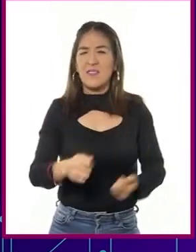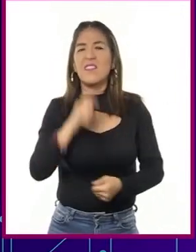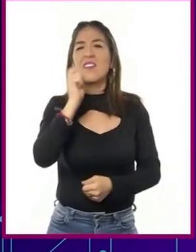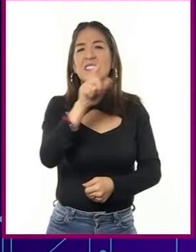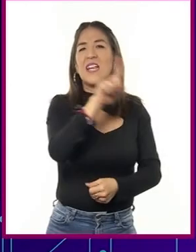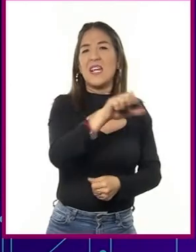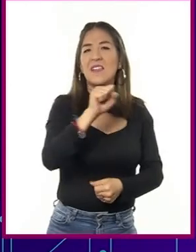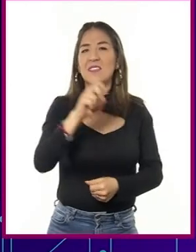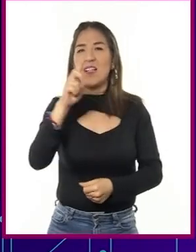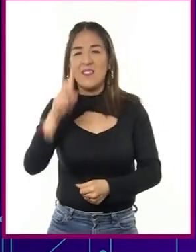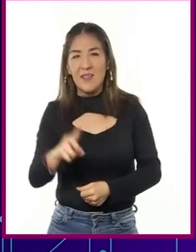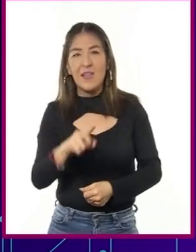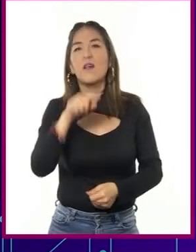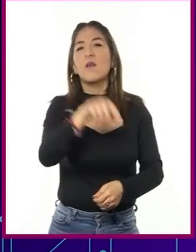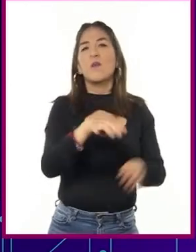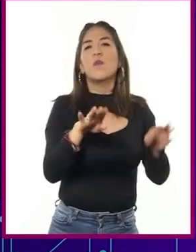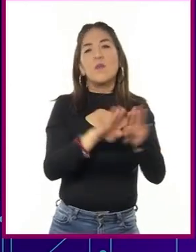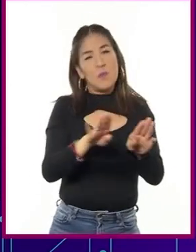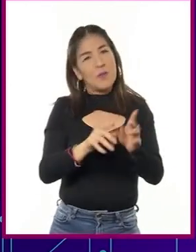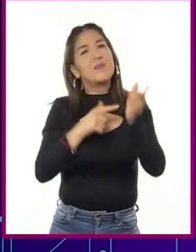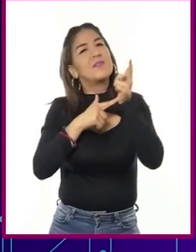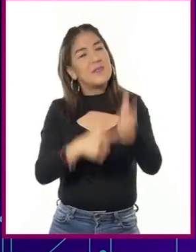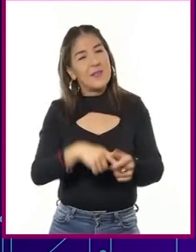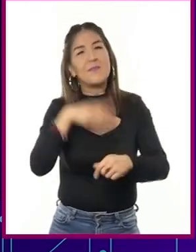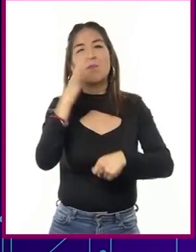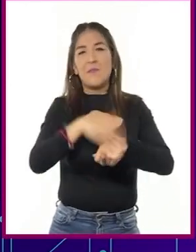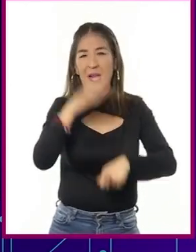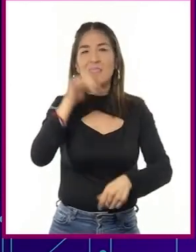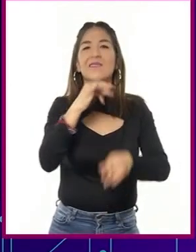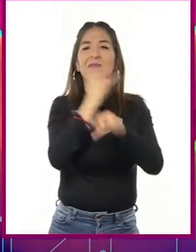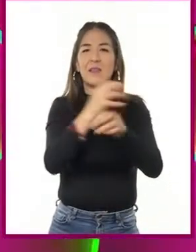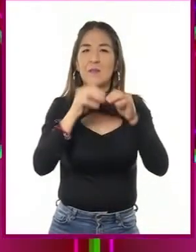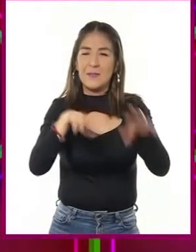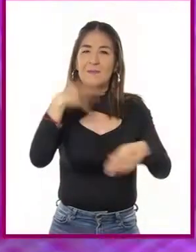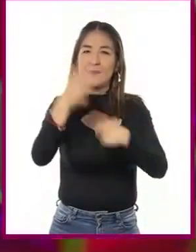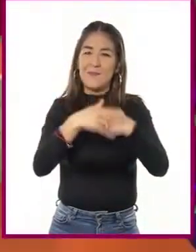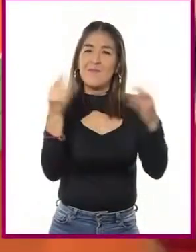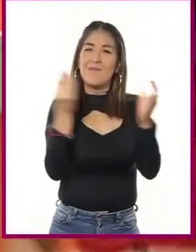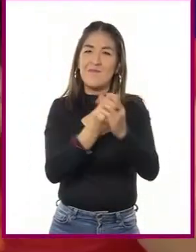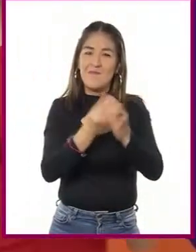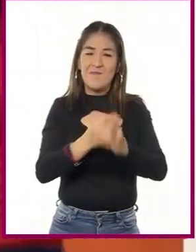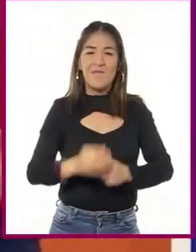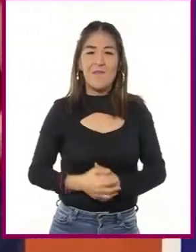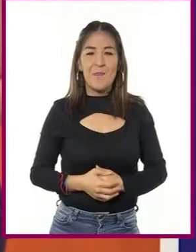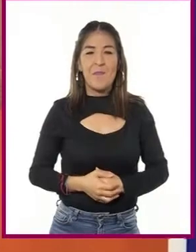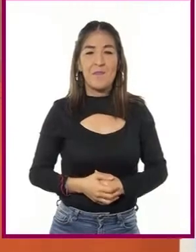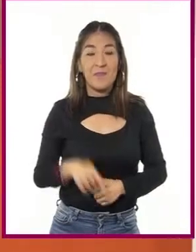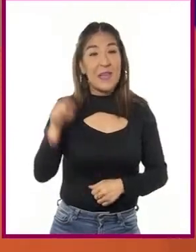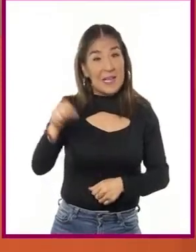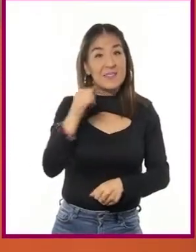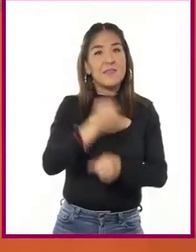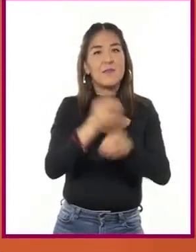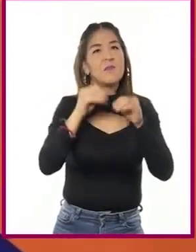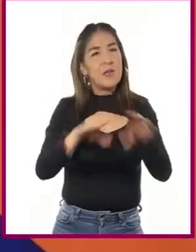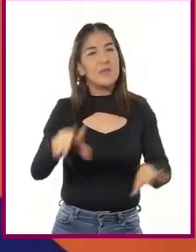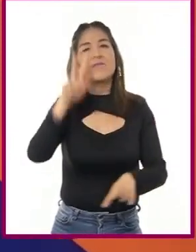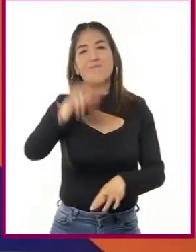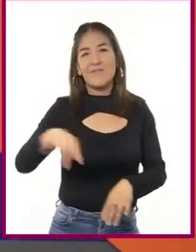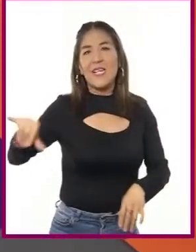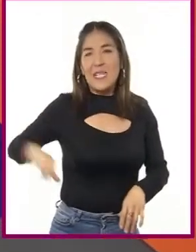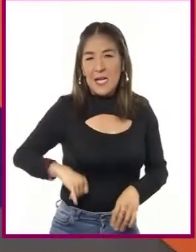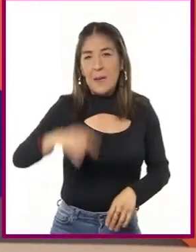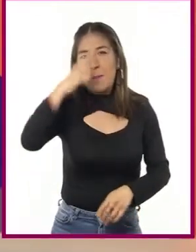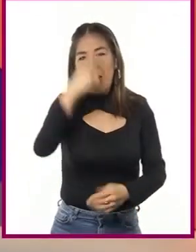LSD. Así que continuaremos con otros datos en la siguiente lección. Esta información es interesante y